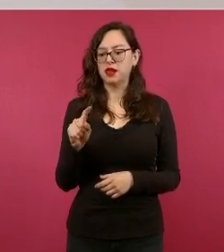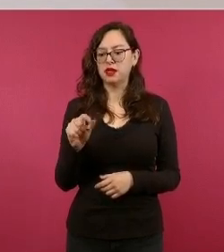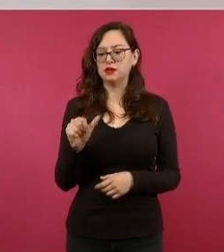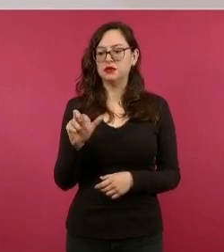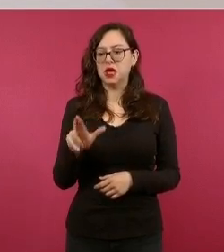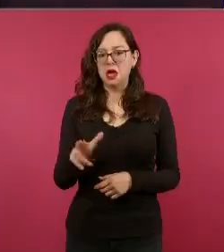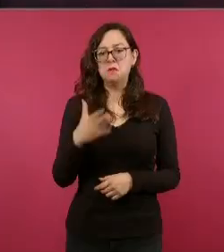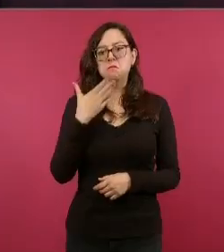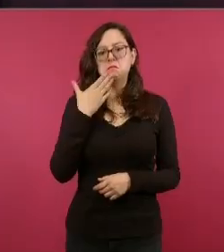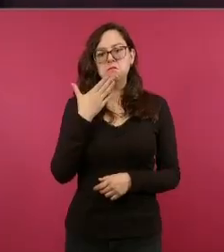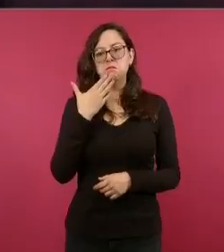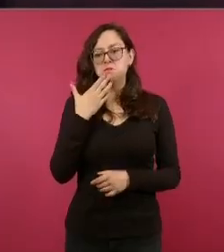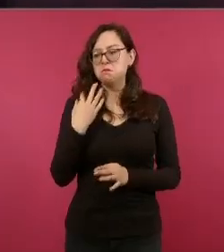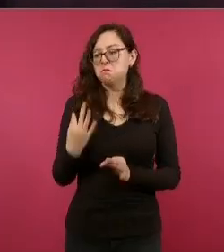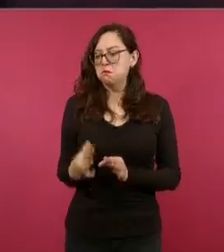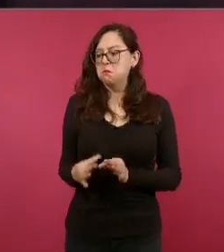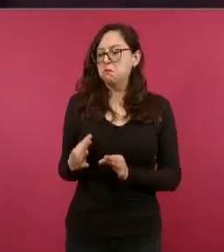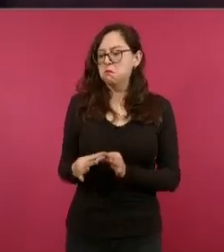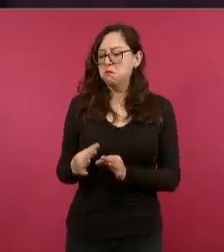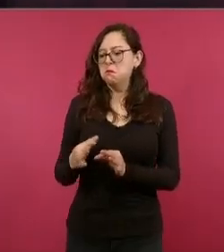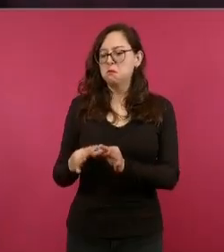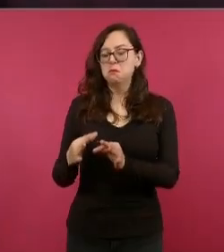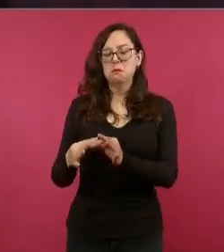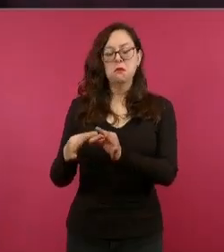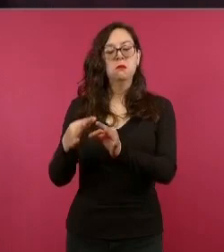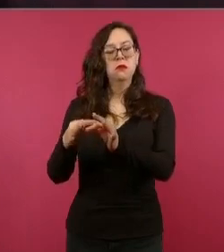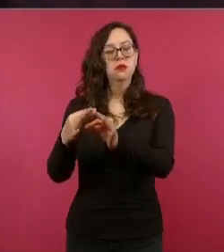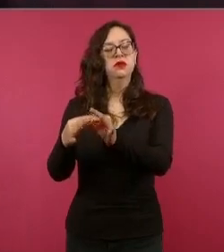sobre todo para